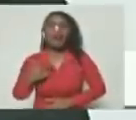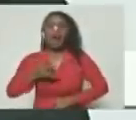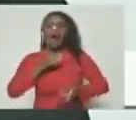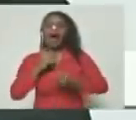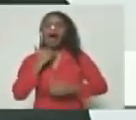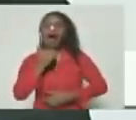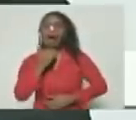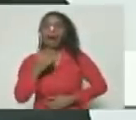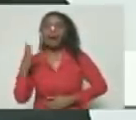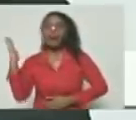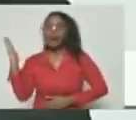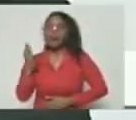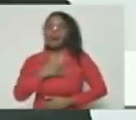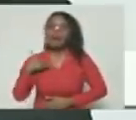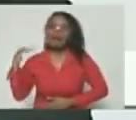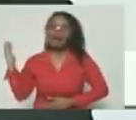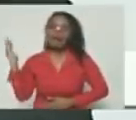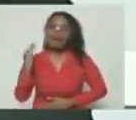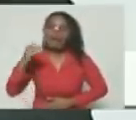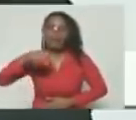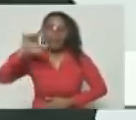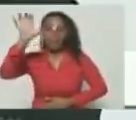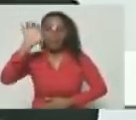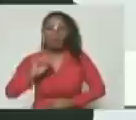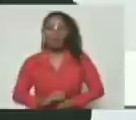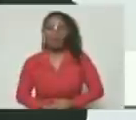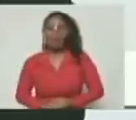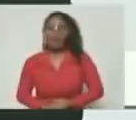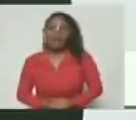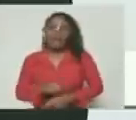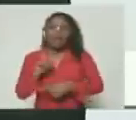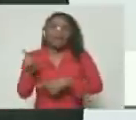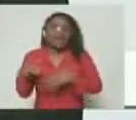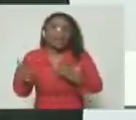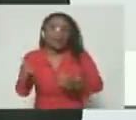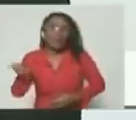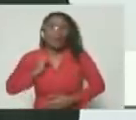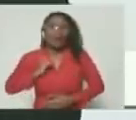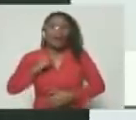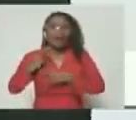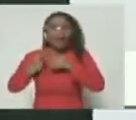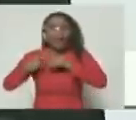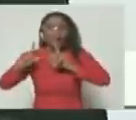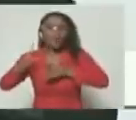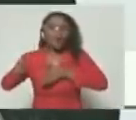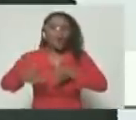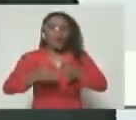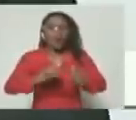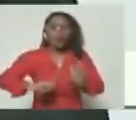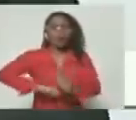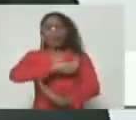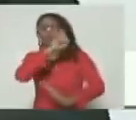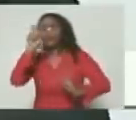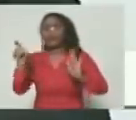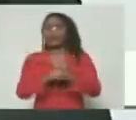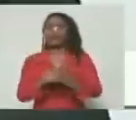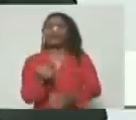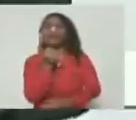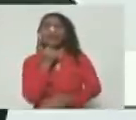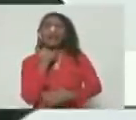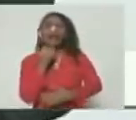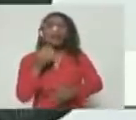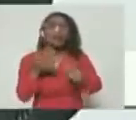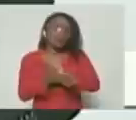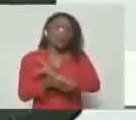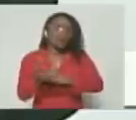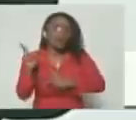desean para regresar a nuestro país. Así que cualquier otra ruta es completamente equivocada.